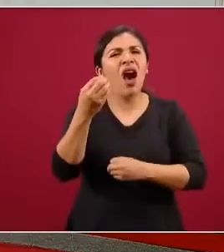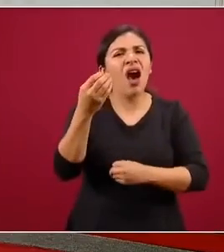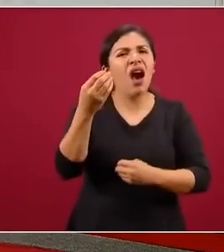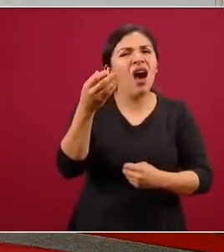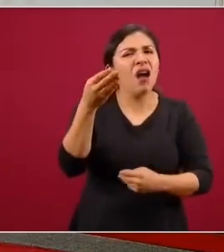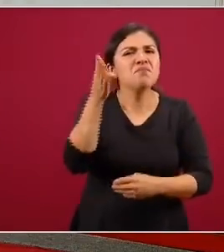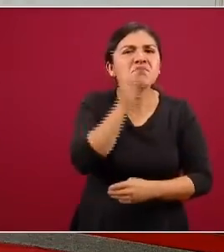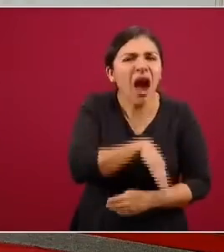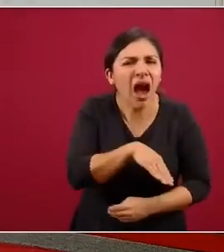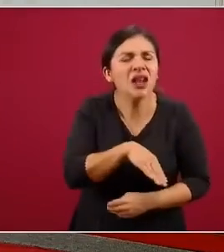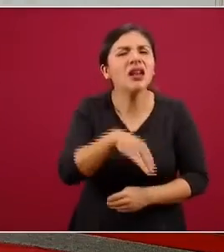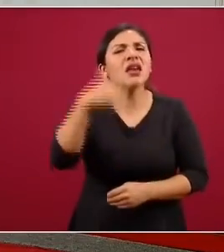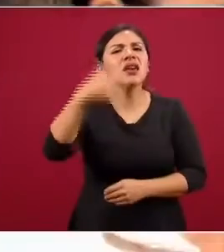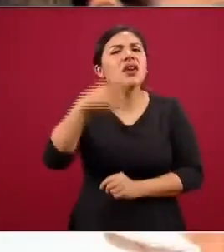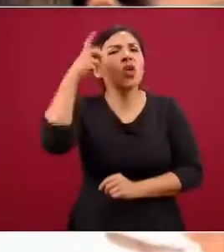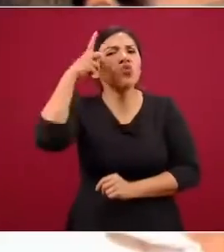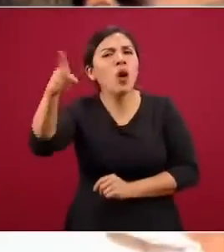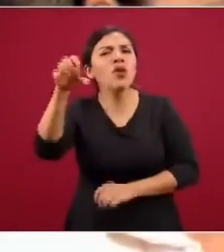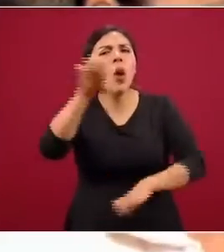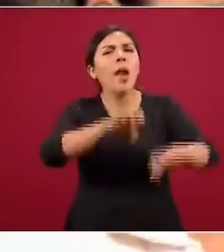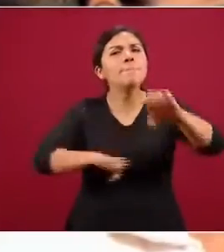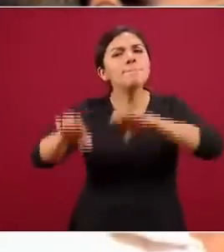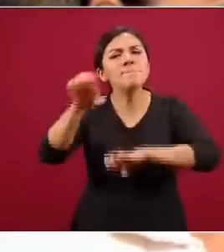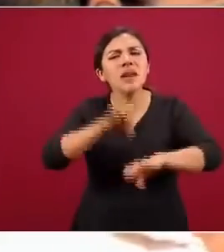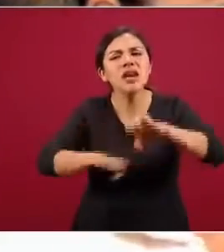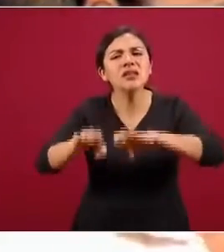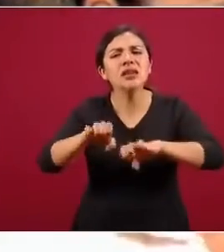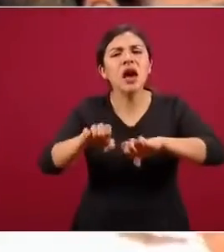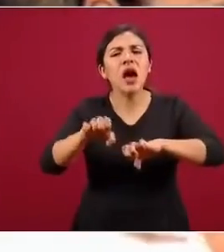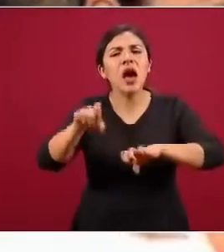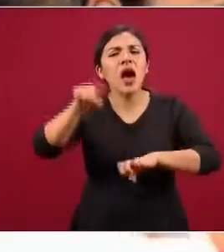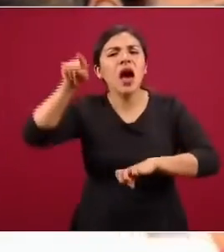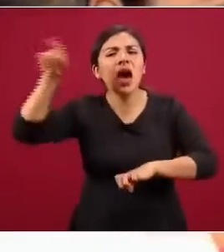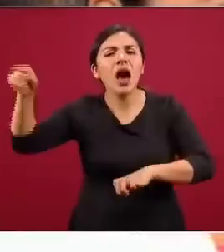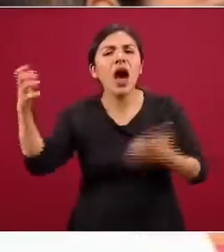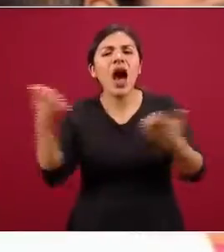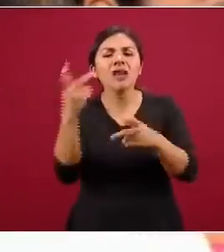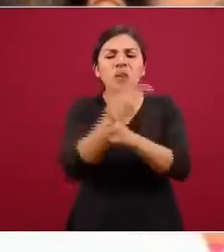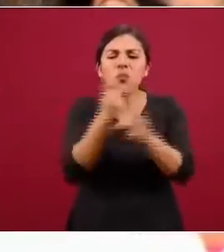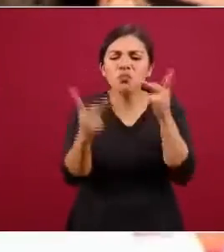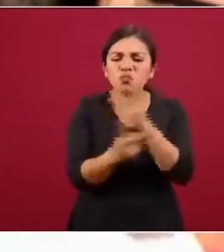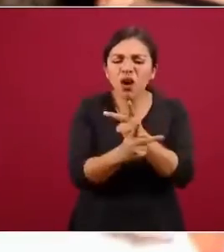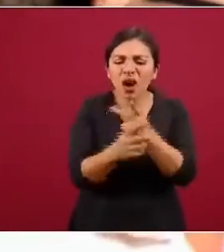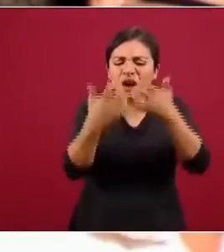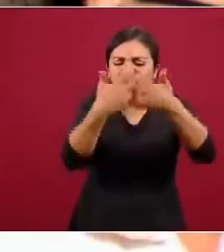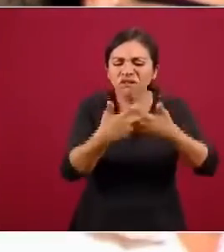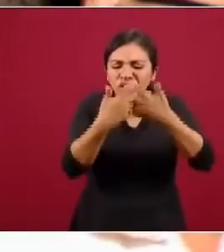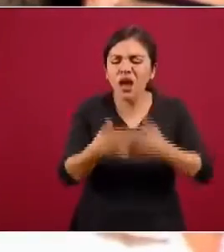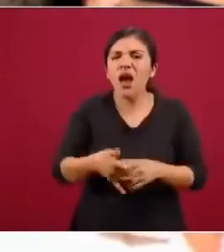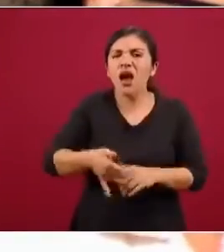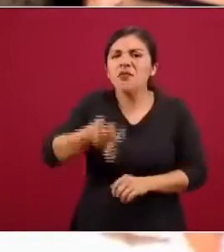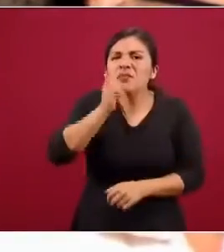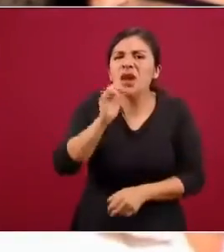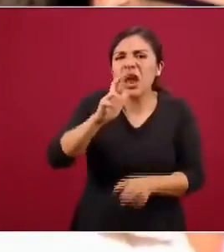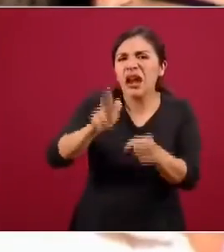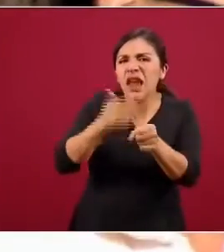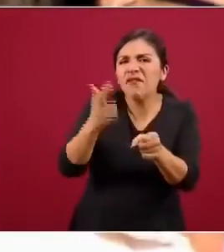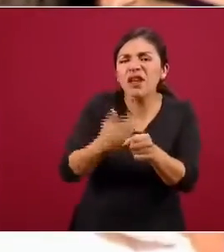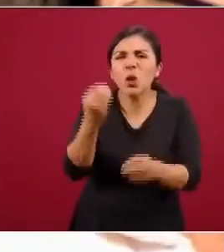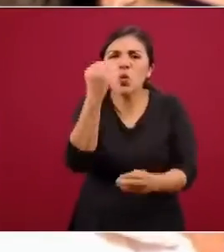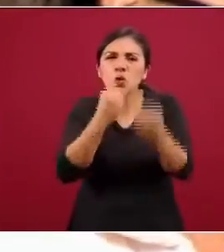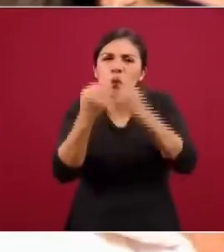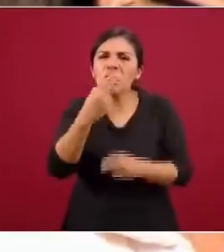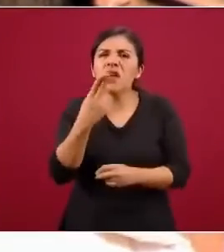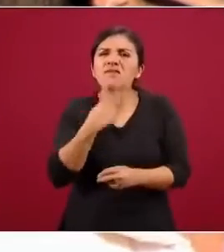los dueños de estas empresas que crean estos productos, bebidas, comida